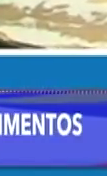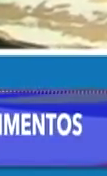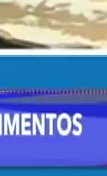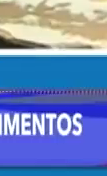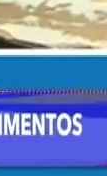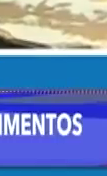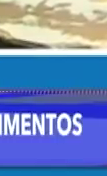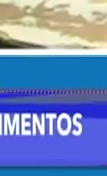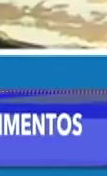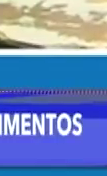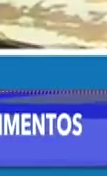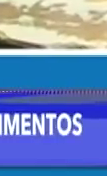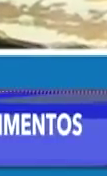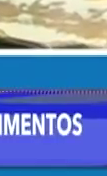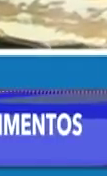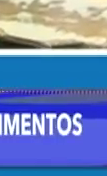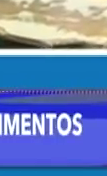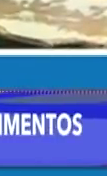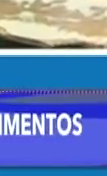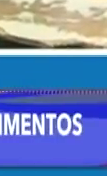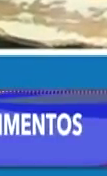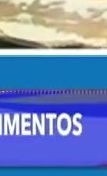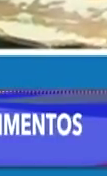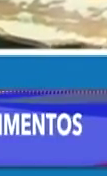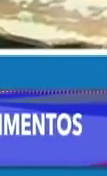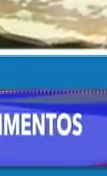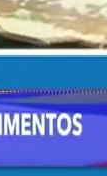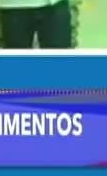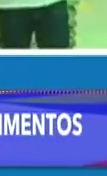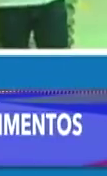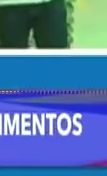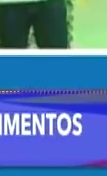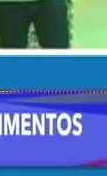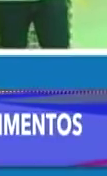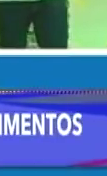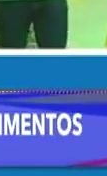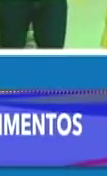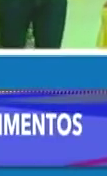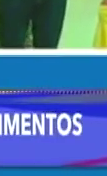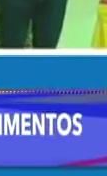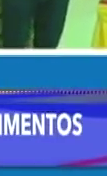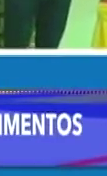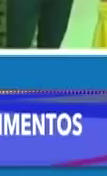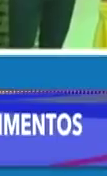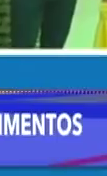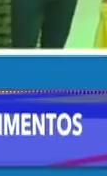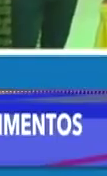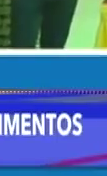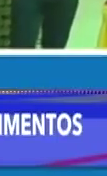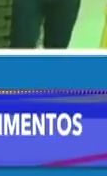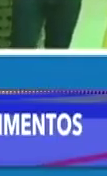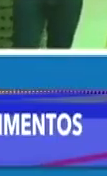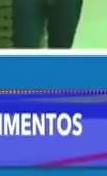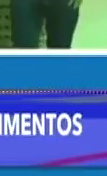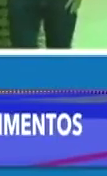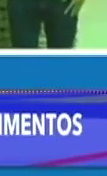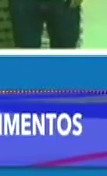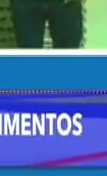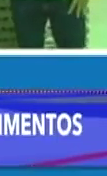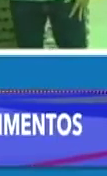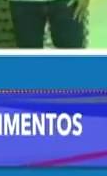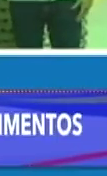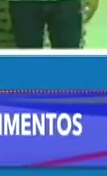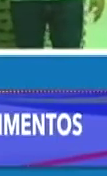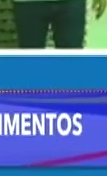win-win todo va a ganar vamos a hacerlo un nuevo espíritu productivo en venezuela está surgiendo un